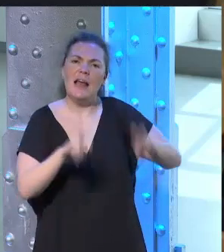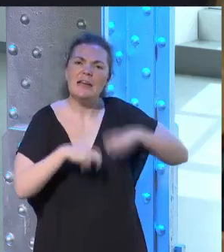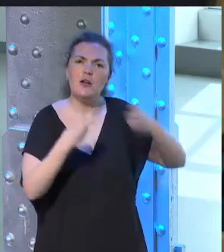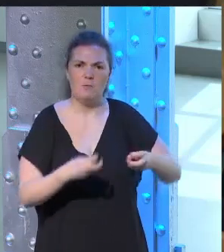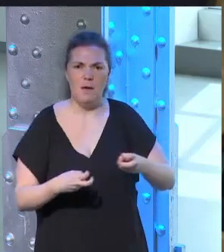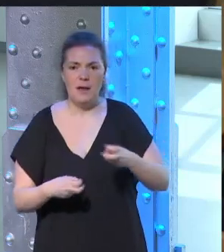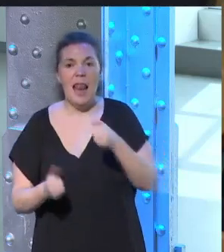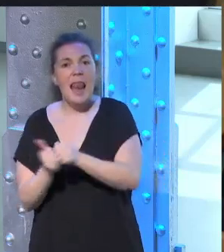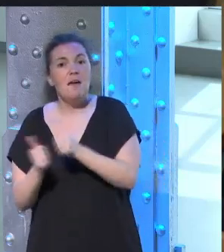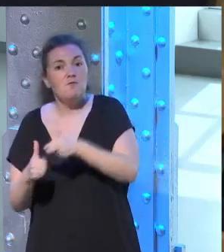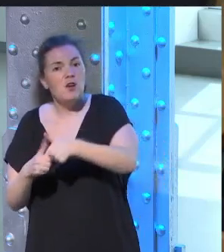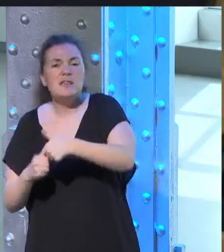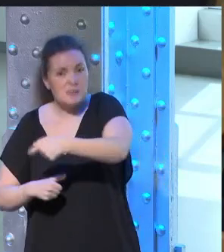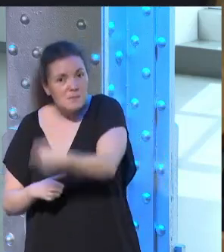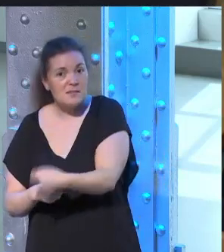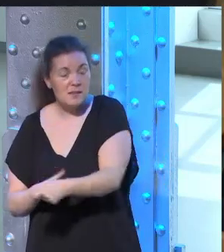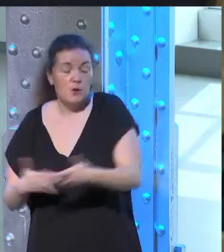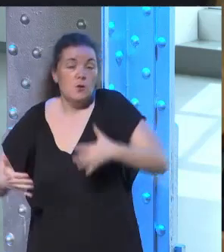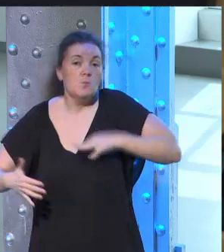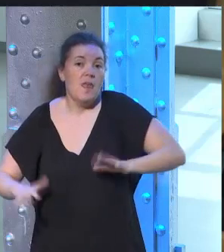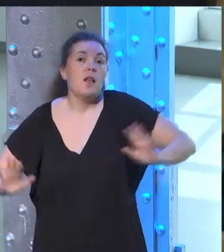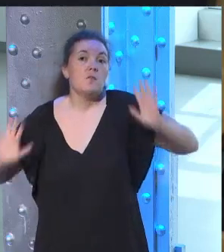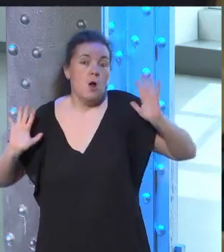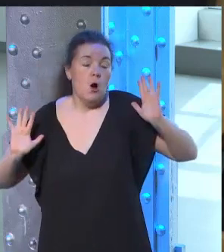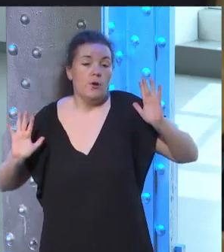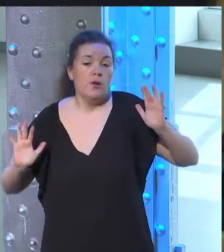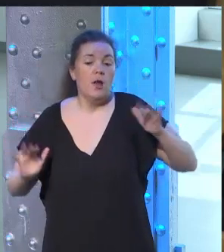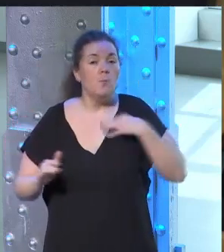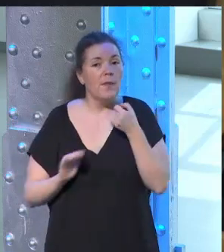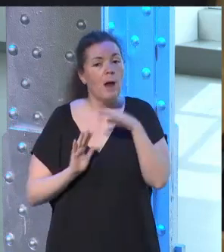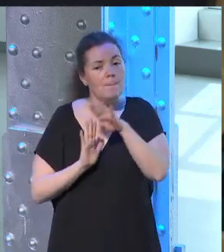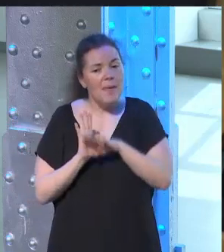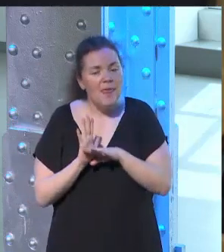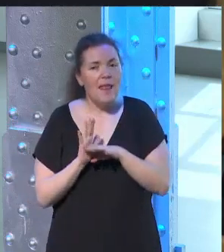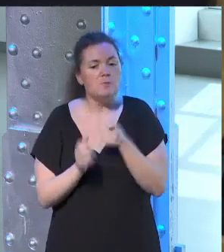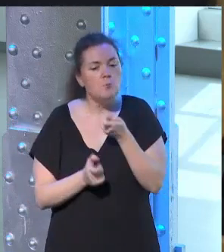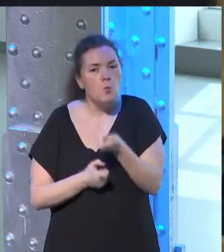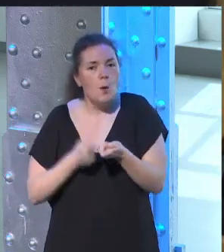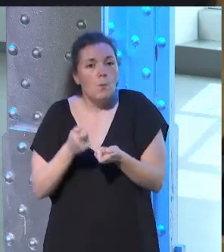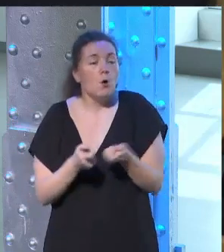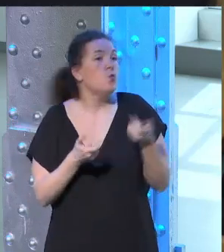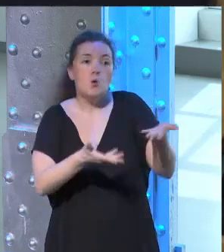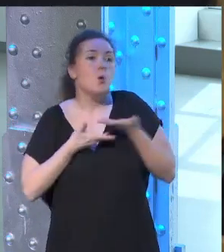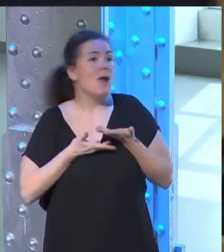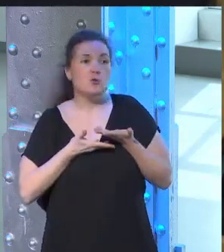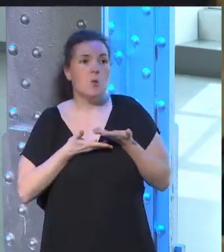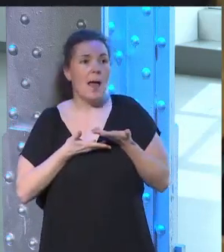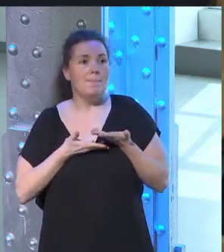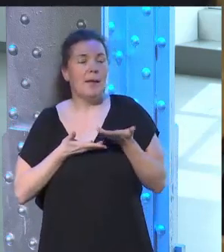la fósil. Luego, a lo mejor es el momento de tomar pequeñas medidas de no me ayude, simplemente no me agarre